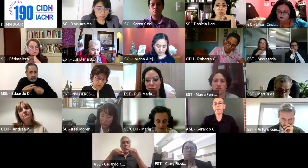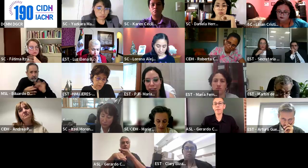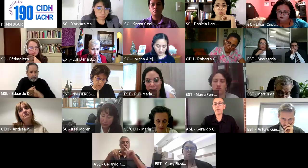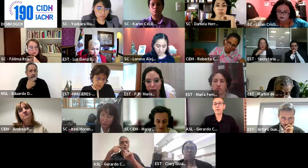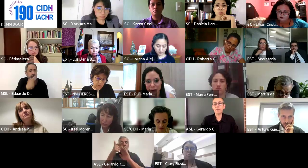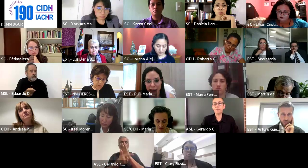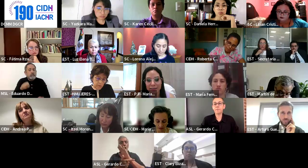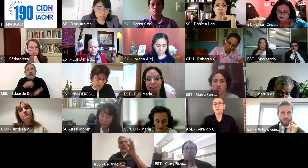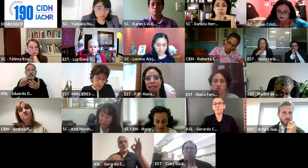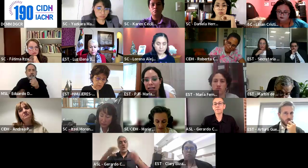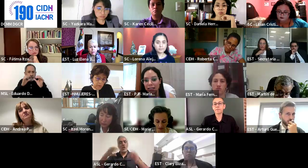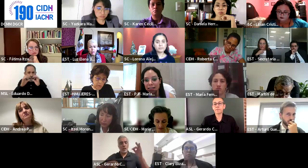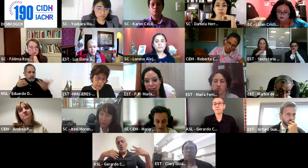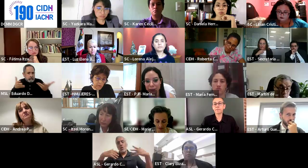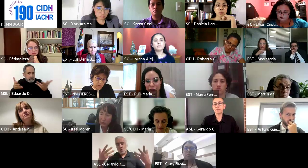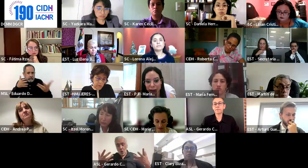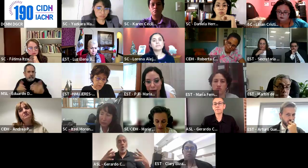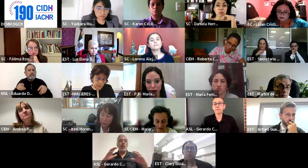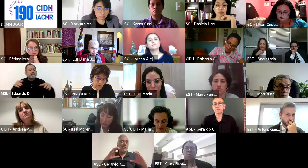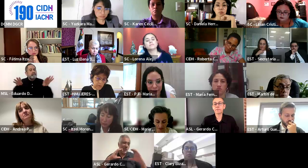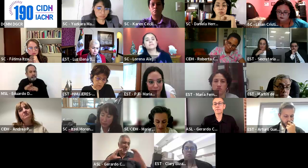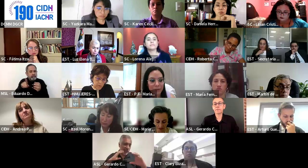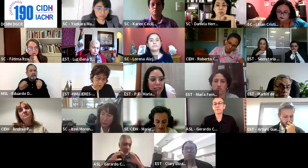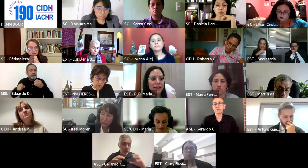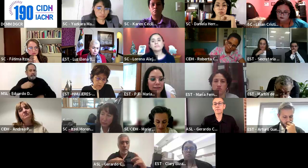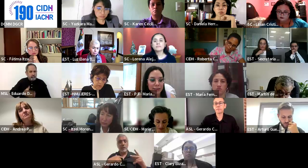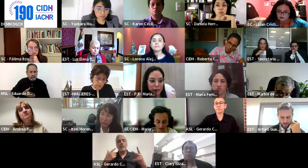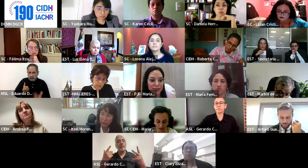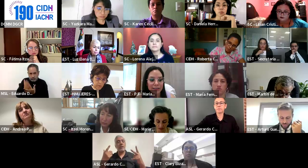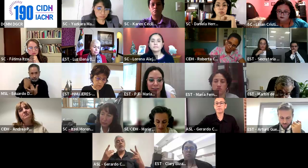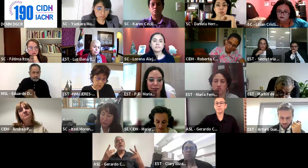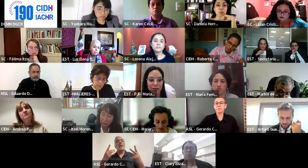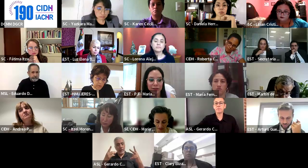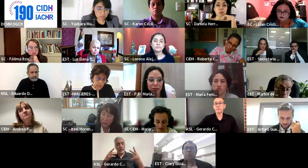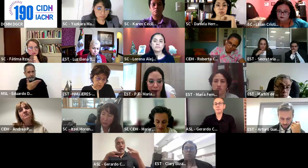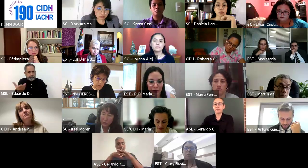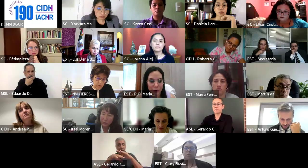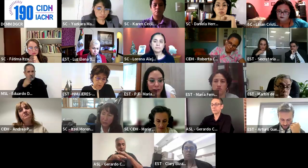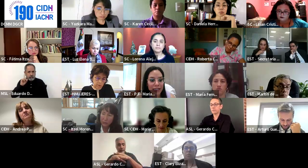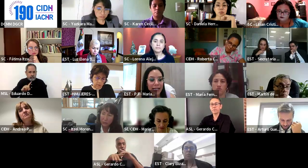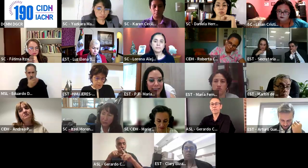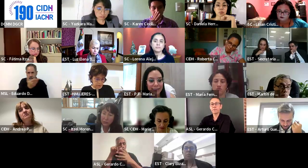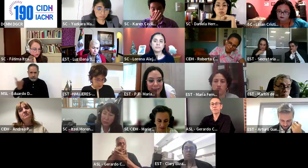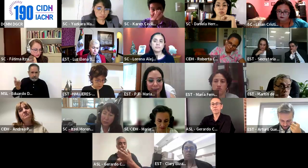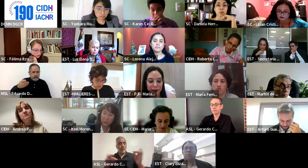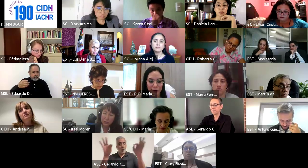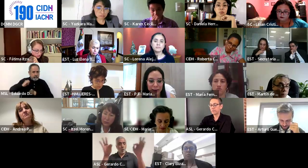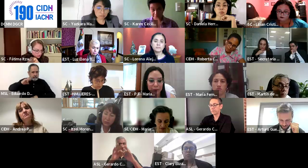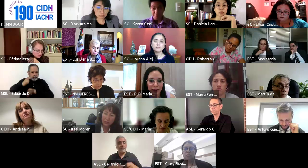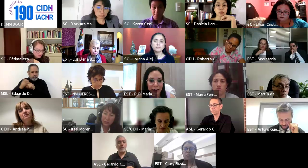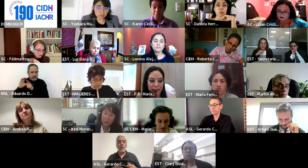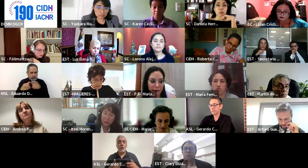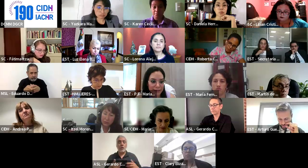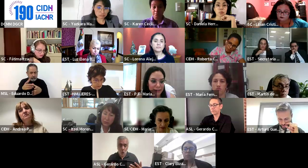las comunicacionales en el acceso a la justicia. Señoras y señores comisionados, estas